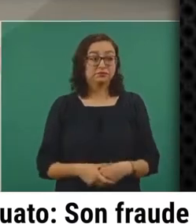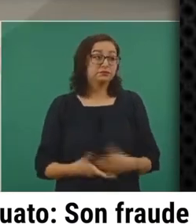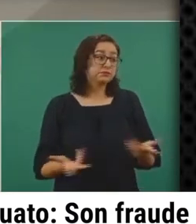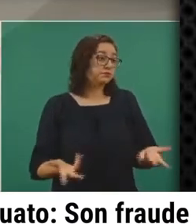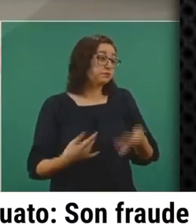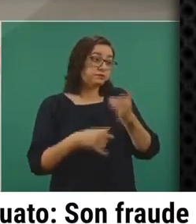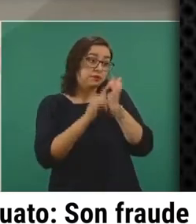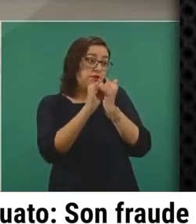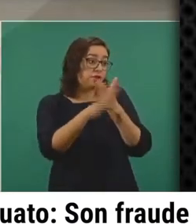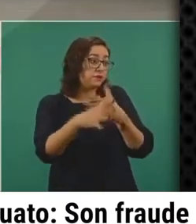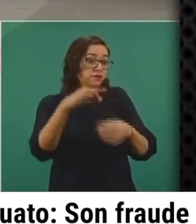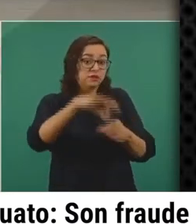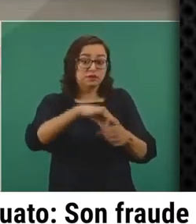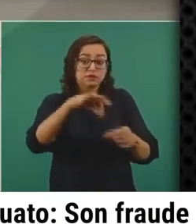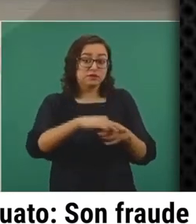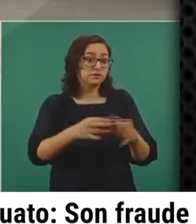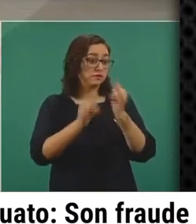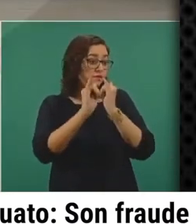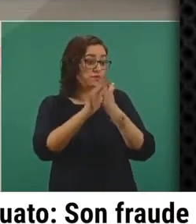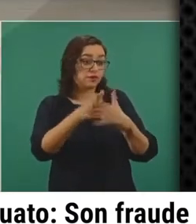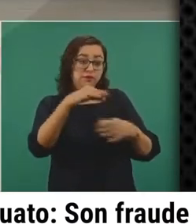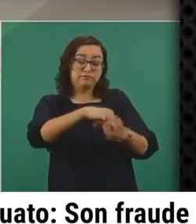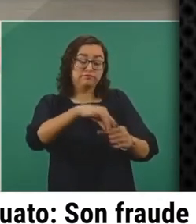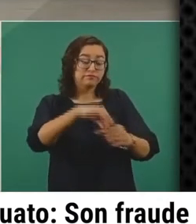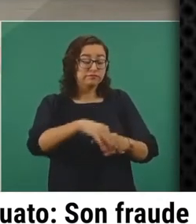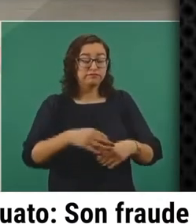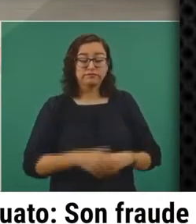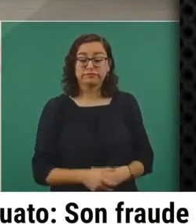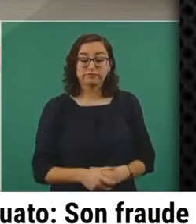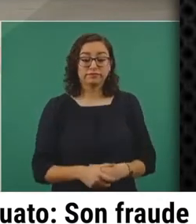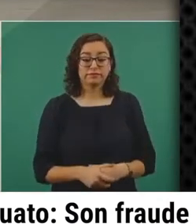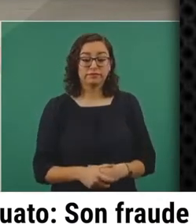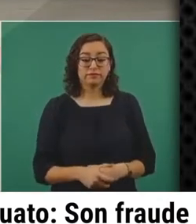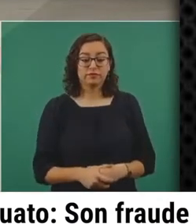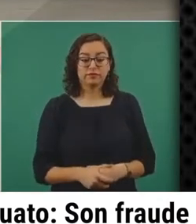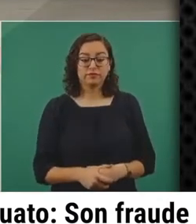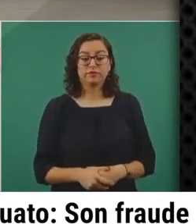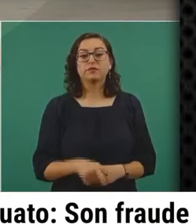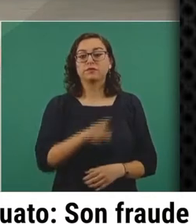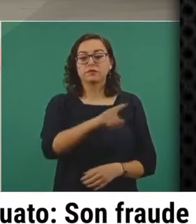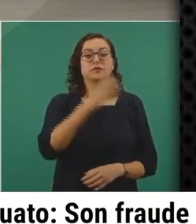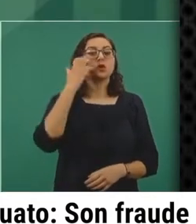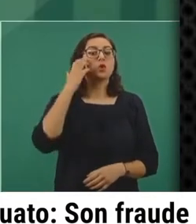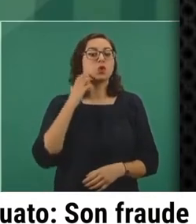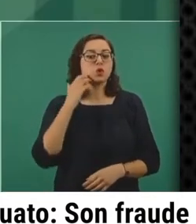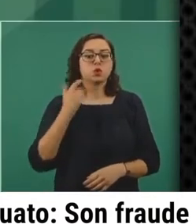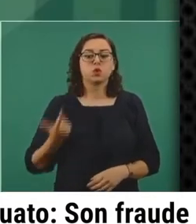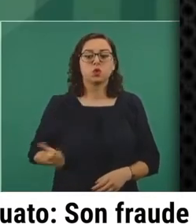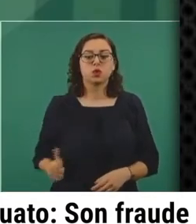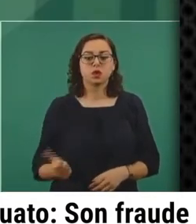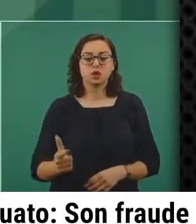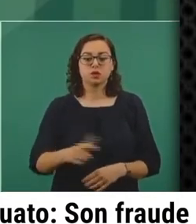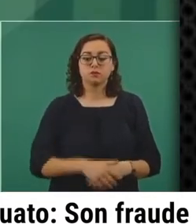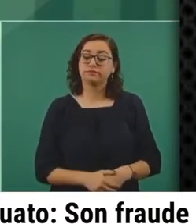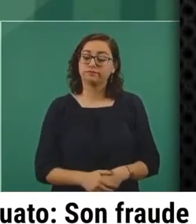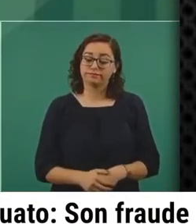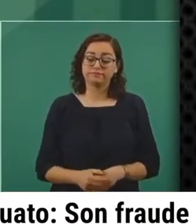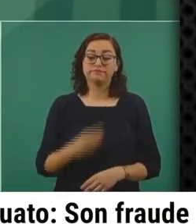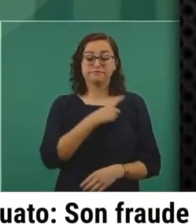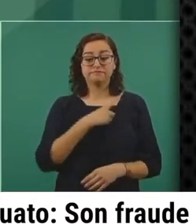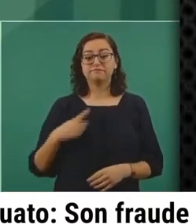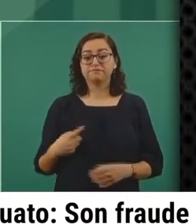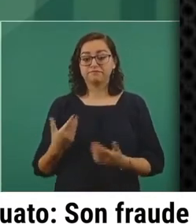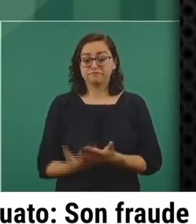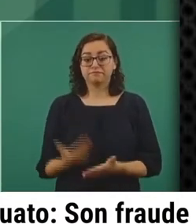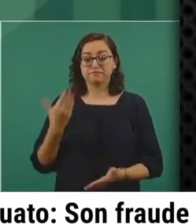Andrés Manuel López Obrador, presidente de México, calificó como fraude electoral los vales grandeza que entrega el gobierno del estado. En